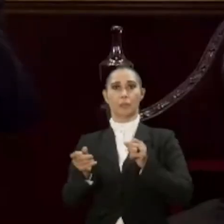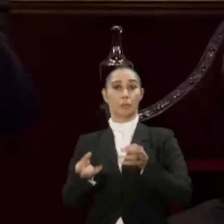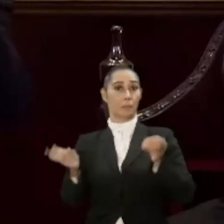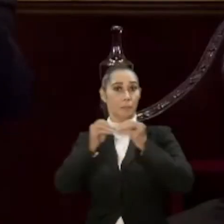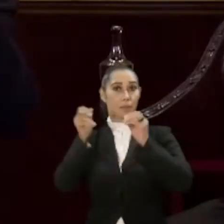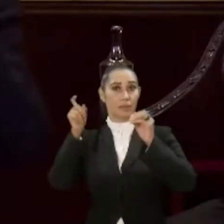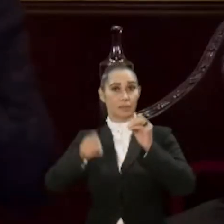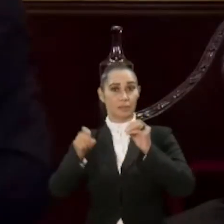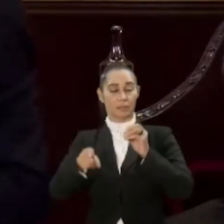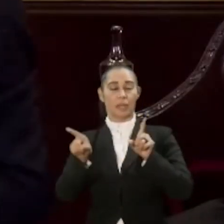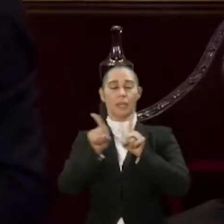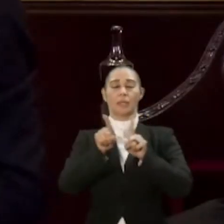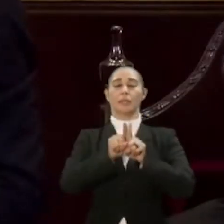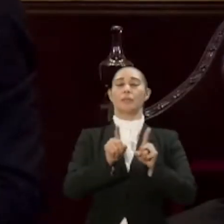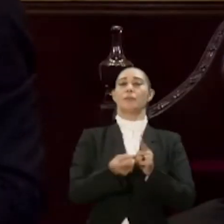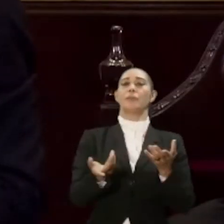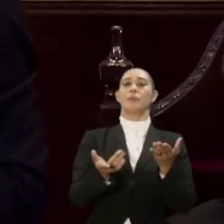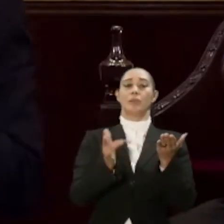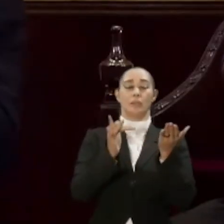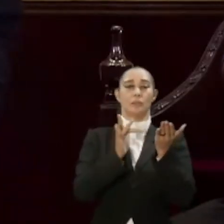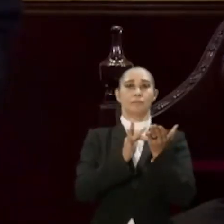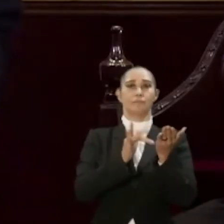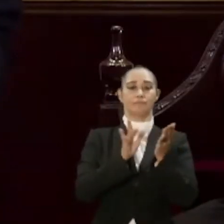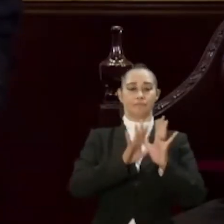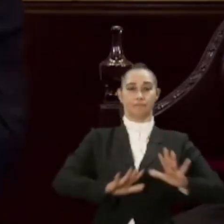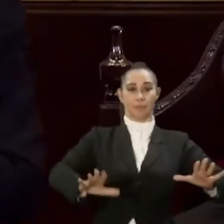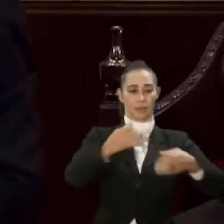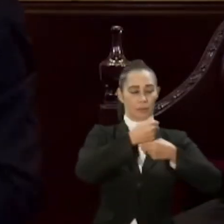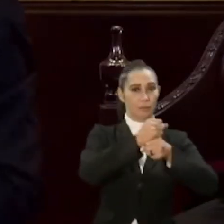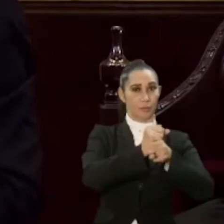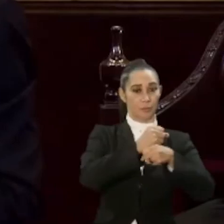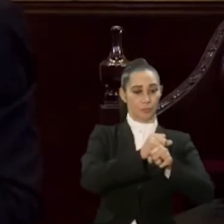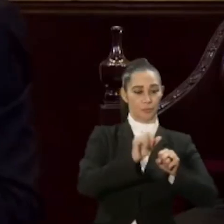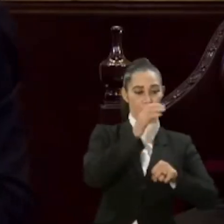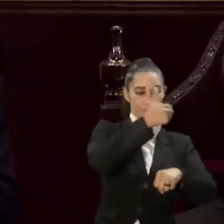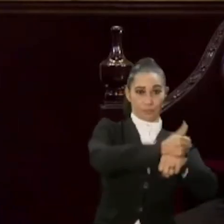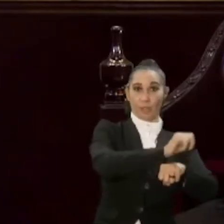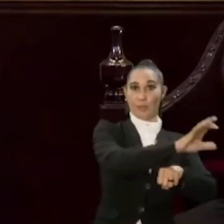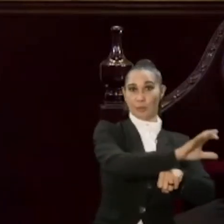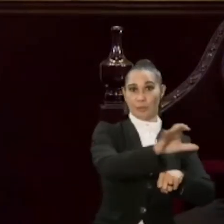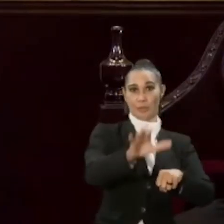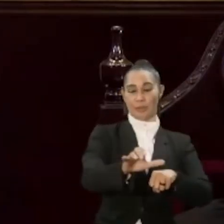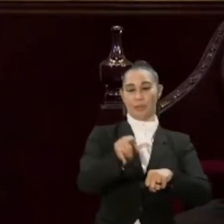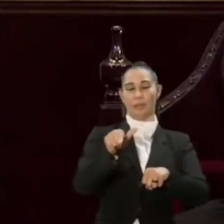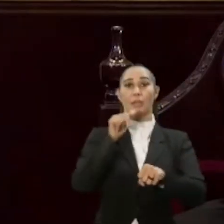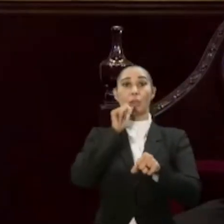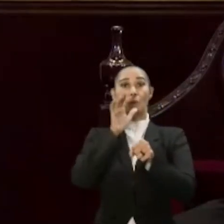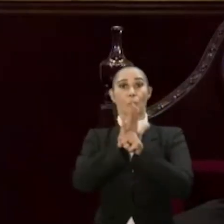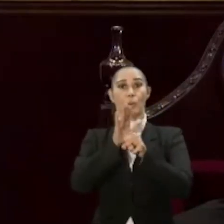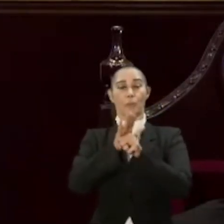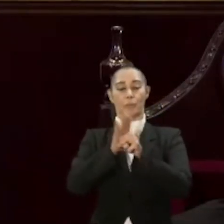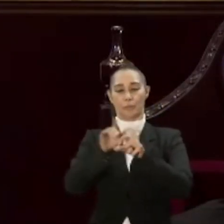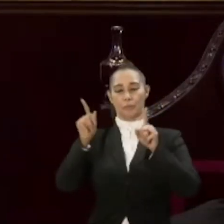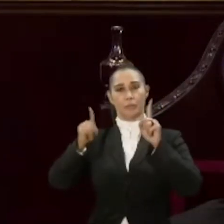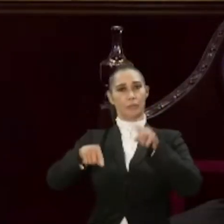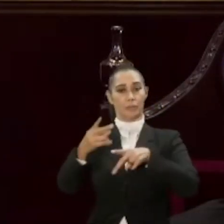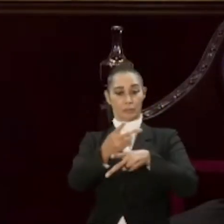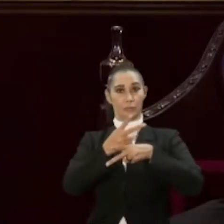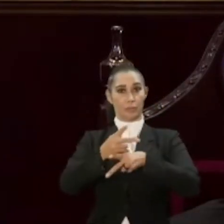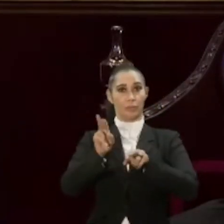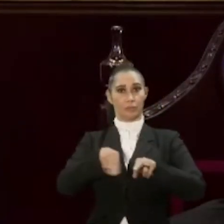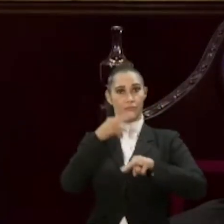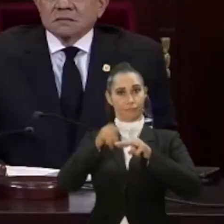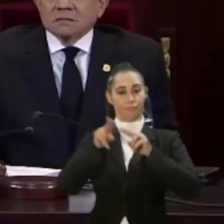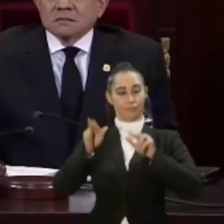de la modernización y tecnificación de áreas de producción estratégica que comprometen seriamente aspectos de la seguridad